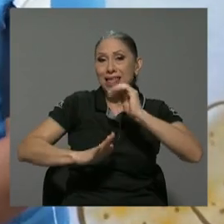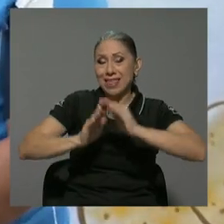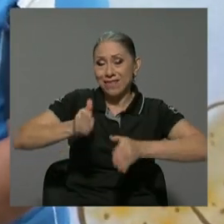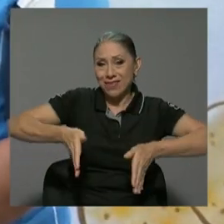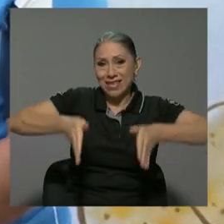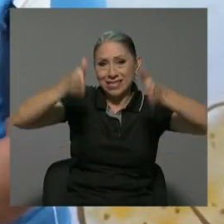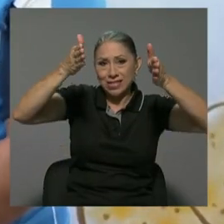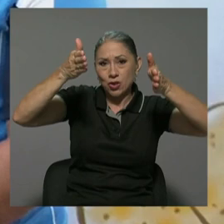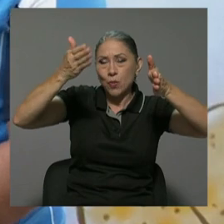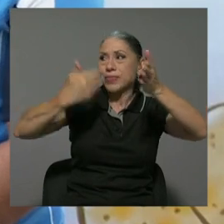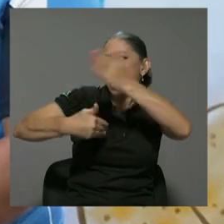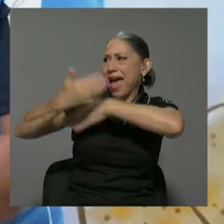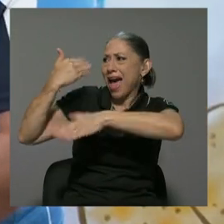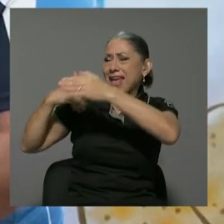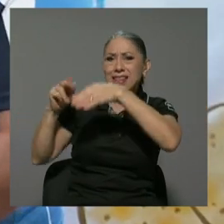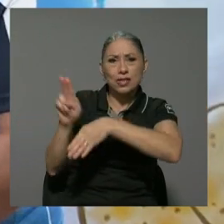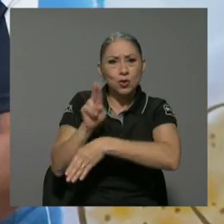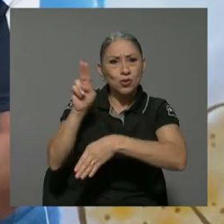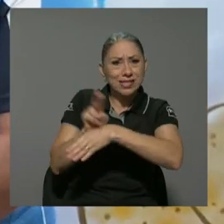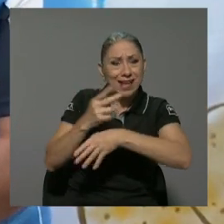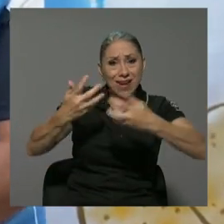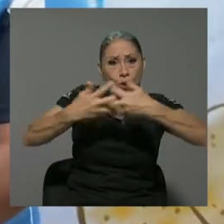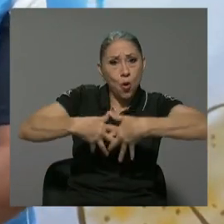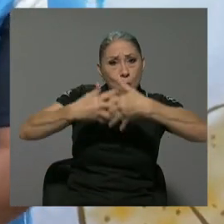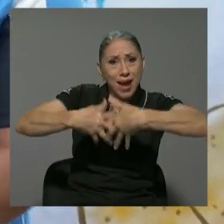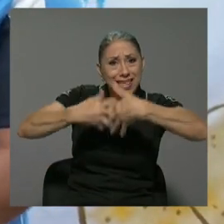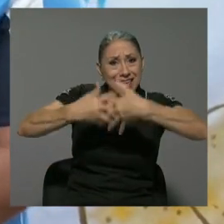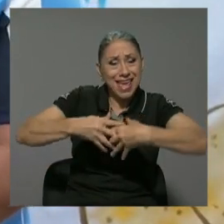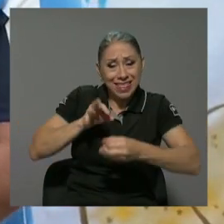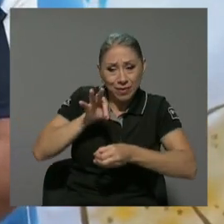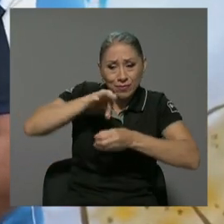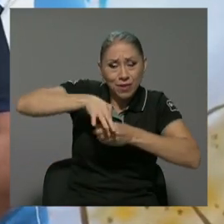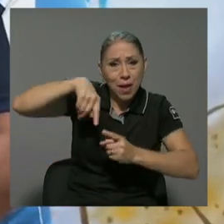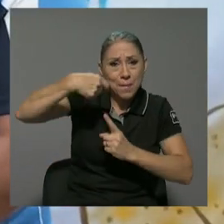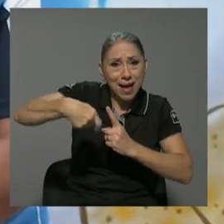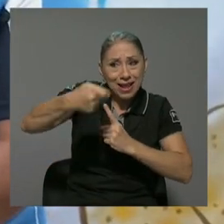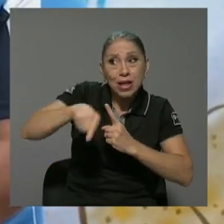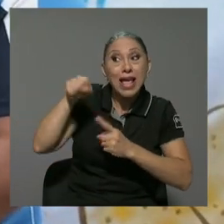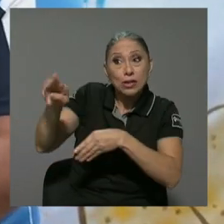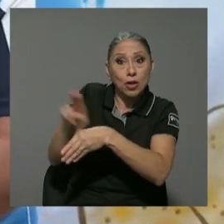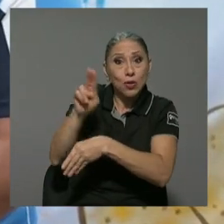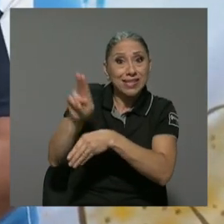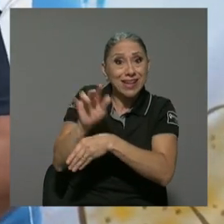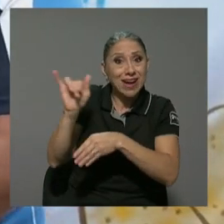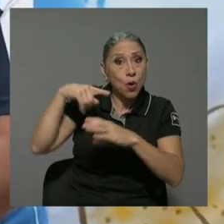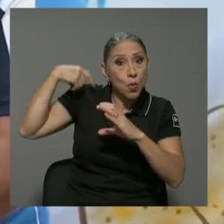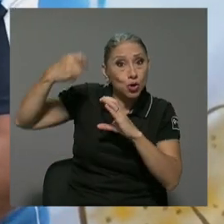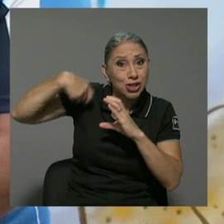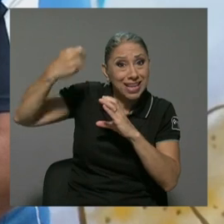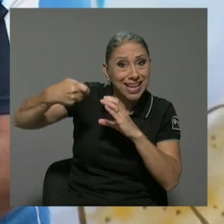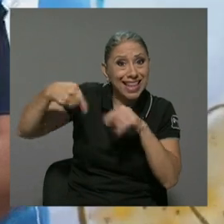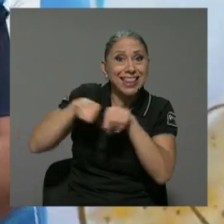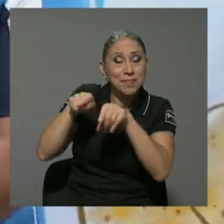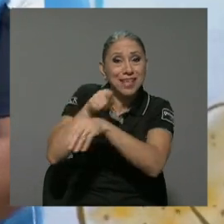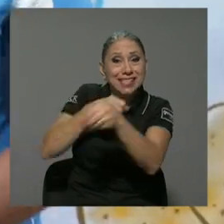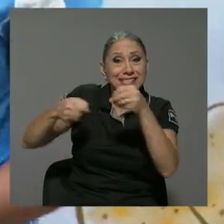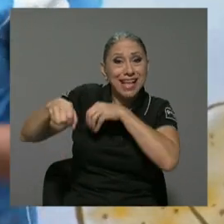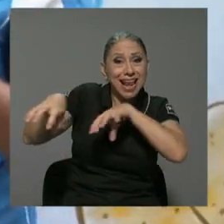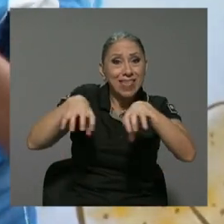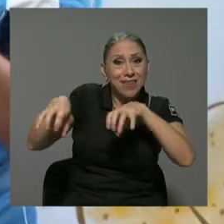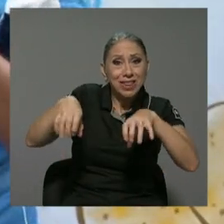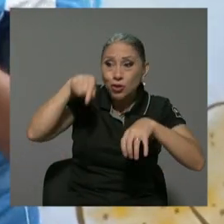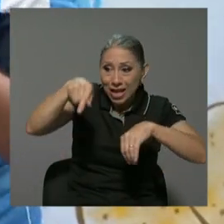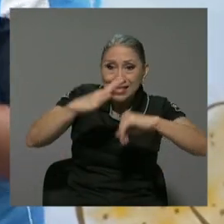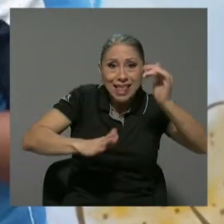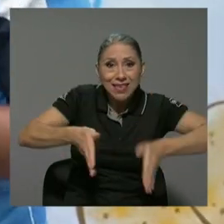utilizado por la compañía bananera como cine y sala de eventos, la dividimos en 8 aulas. Entonces es